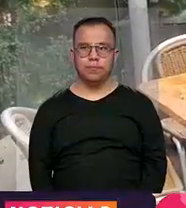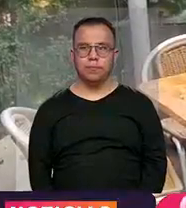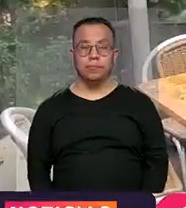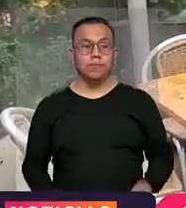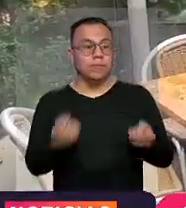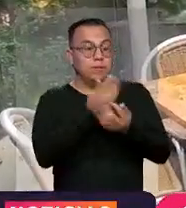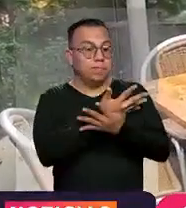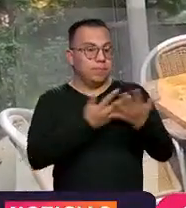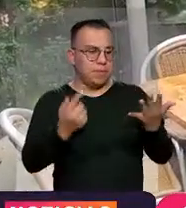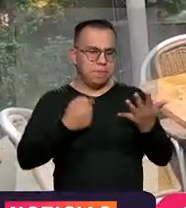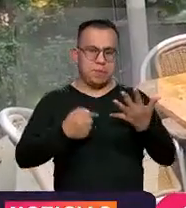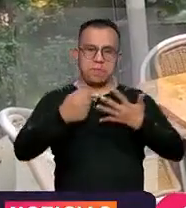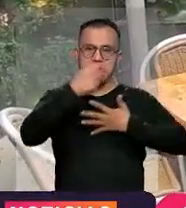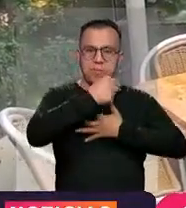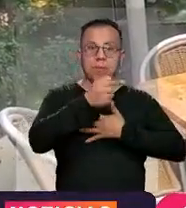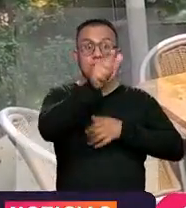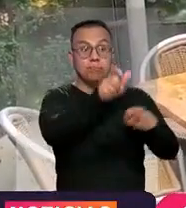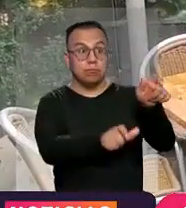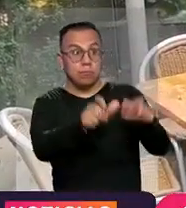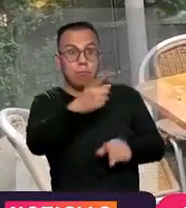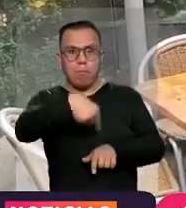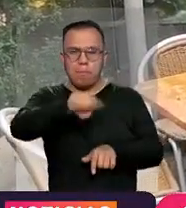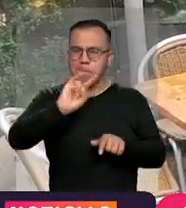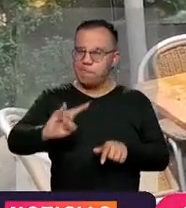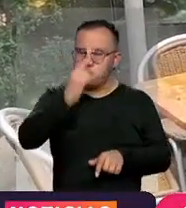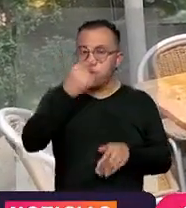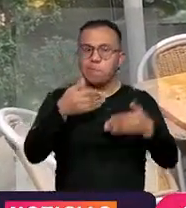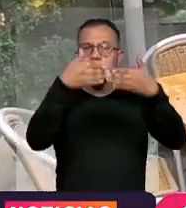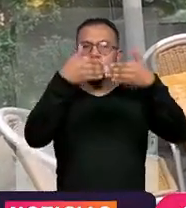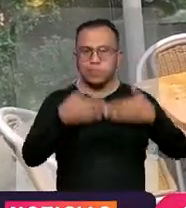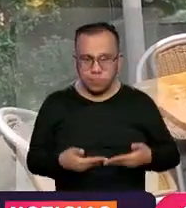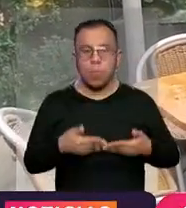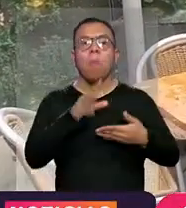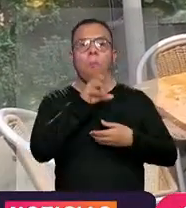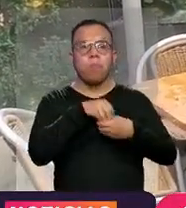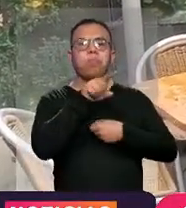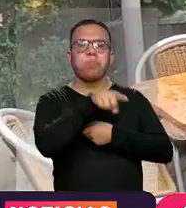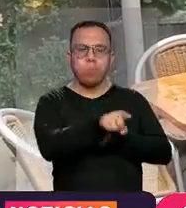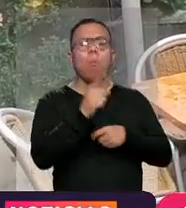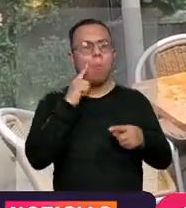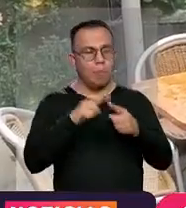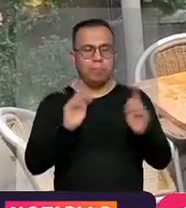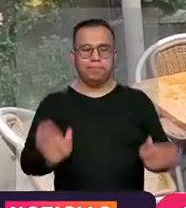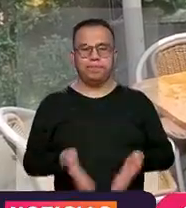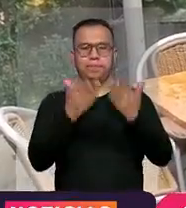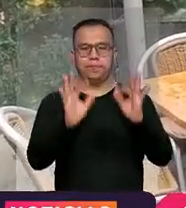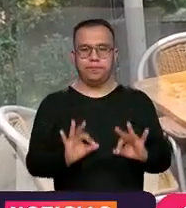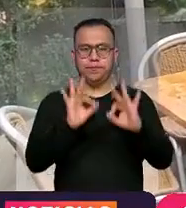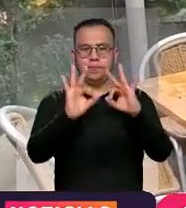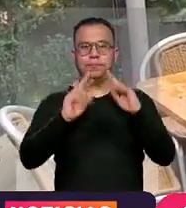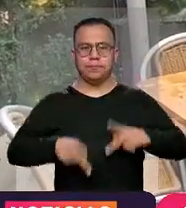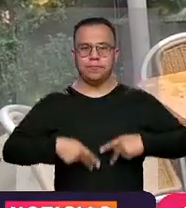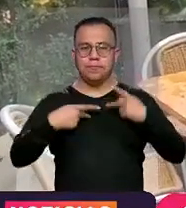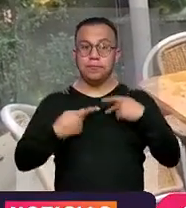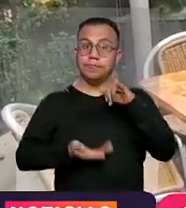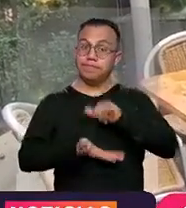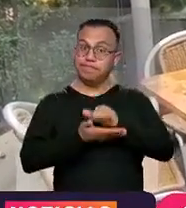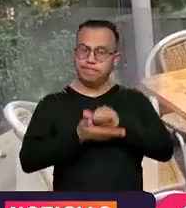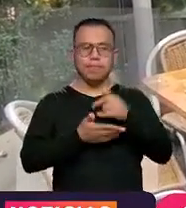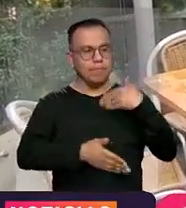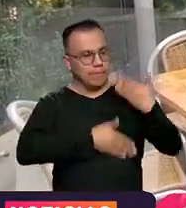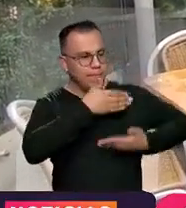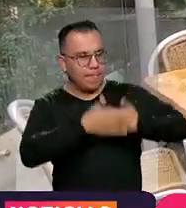Elementos que van a permitir a las personas que tienen algún tipo de discapacidad en nuestra localidad mejorar su calidad de vida. Es así como